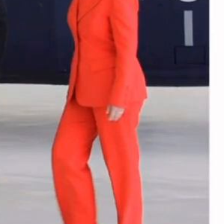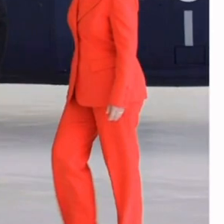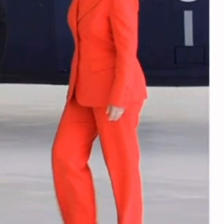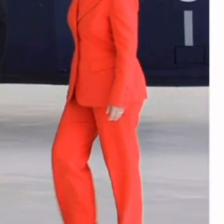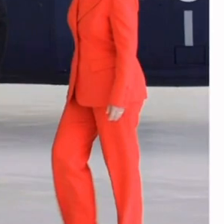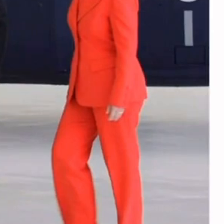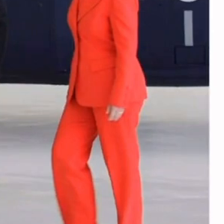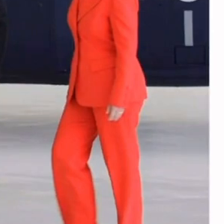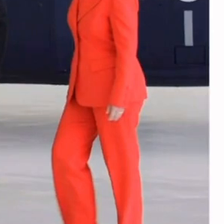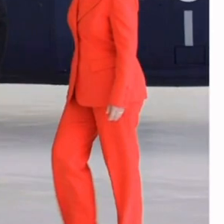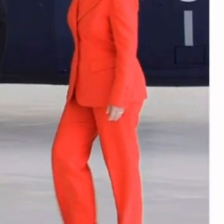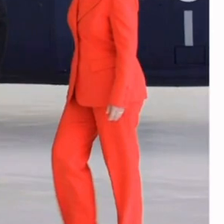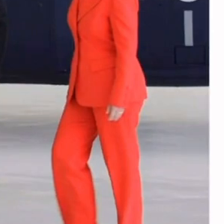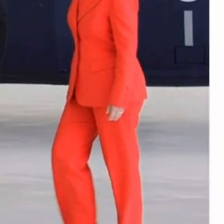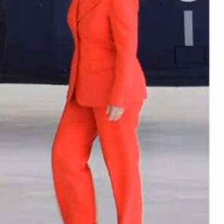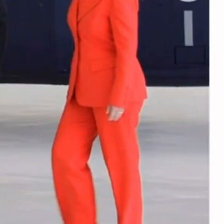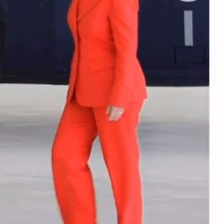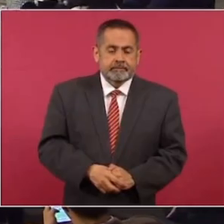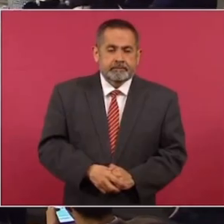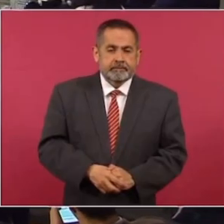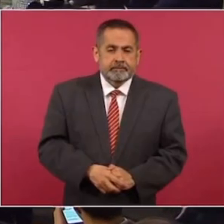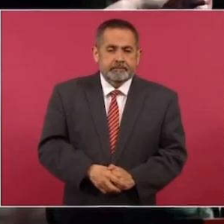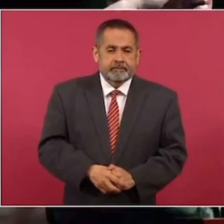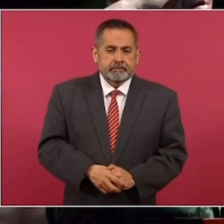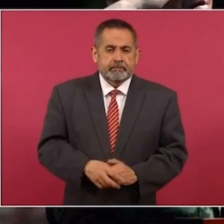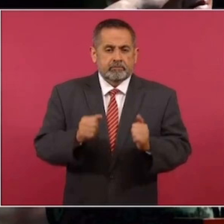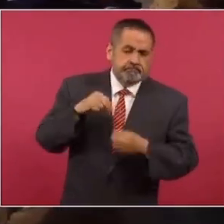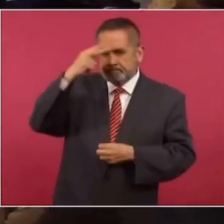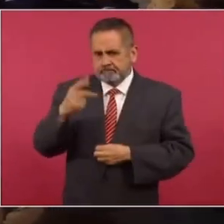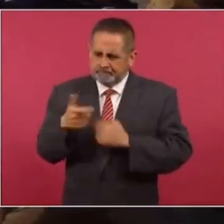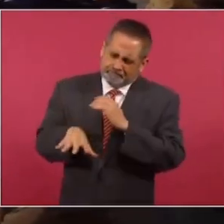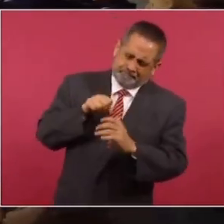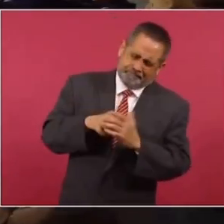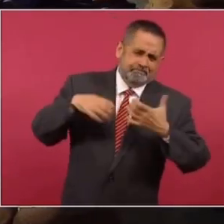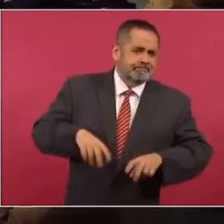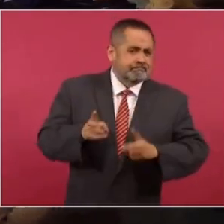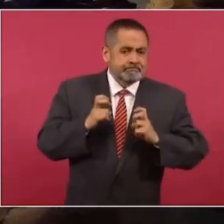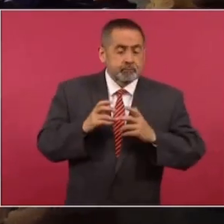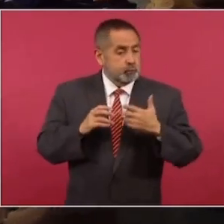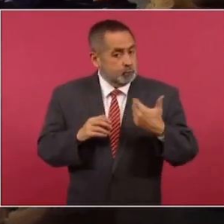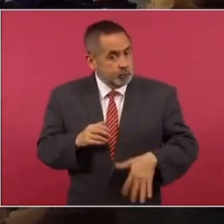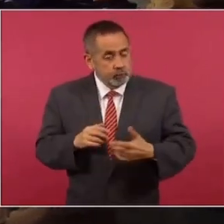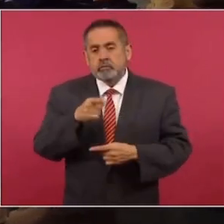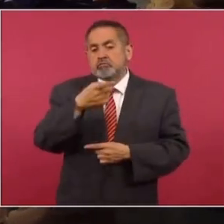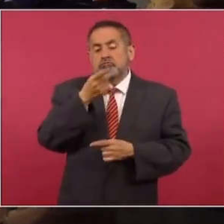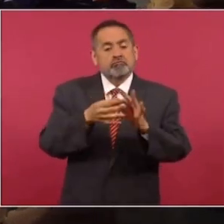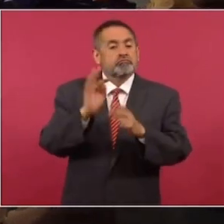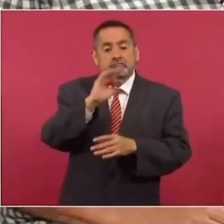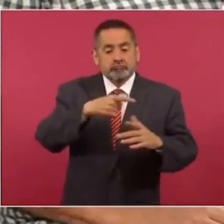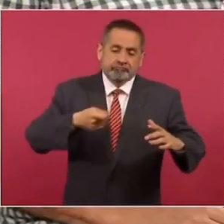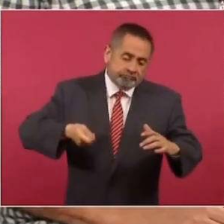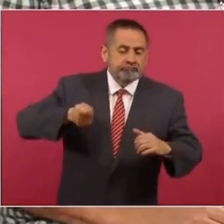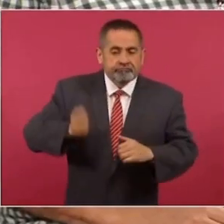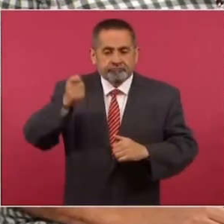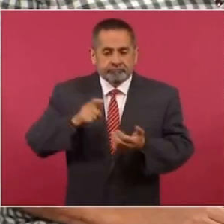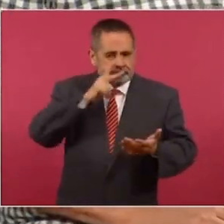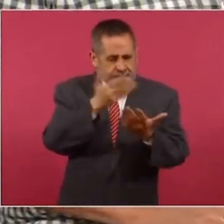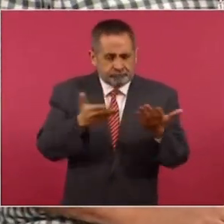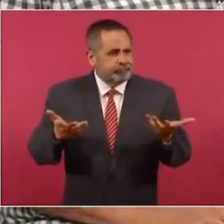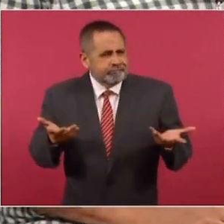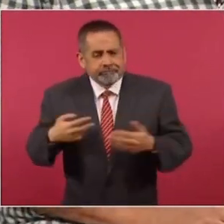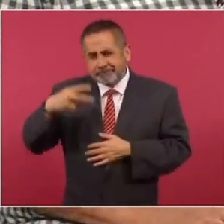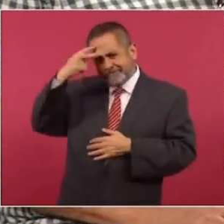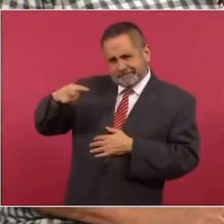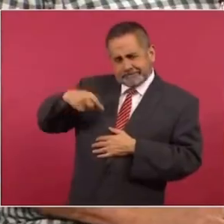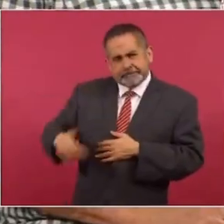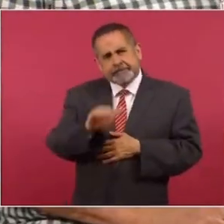Estado, la señora Clinton. El general Cienfuegos, síguele. Preguntarle si en caso de que se diera esta sentencia de que es culpable, ¿México